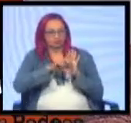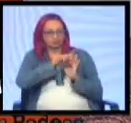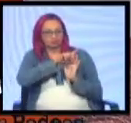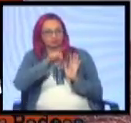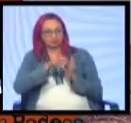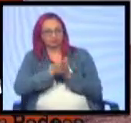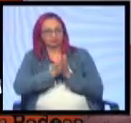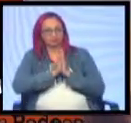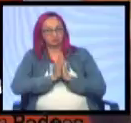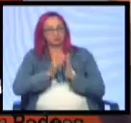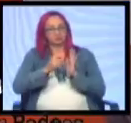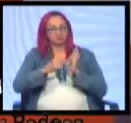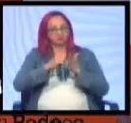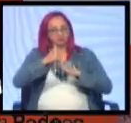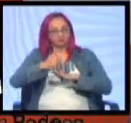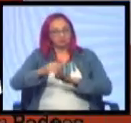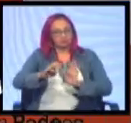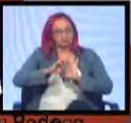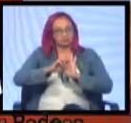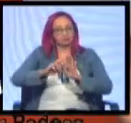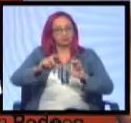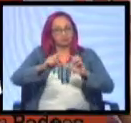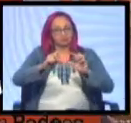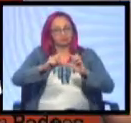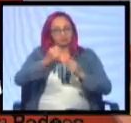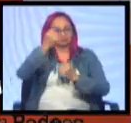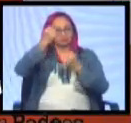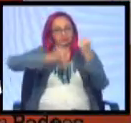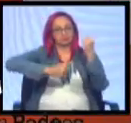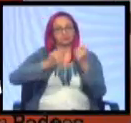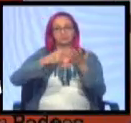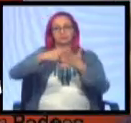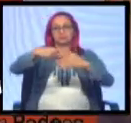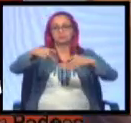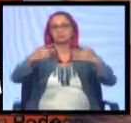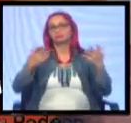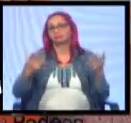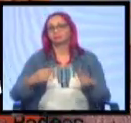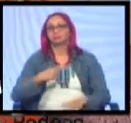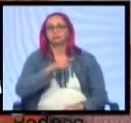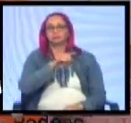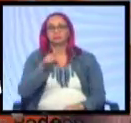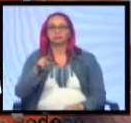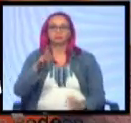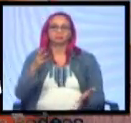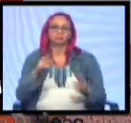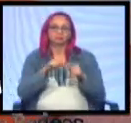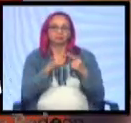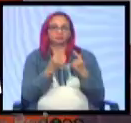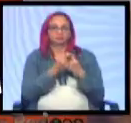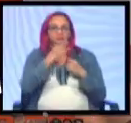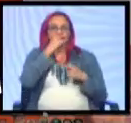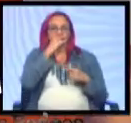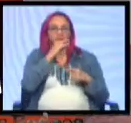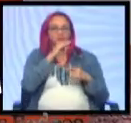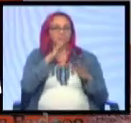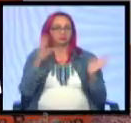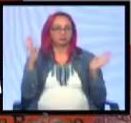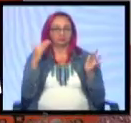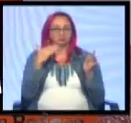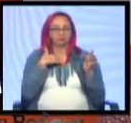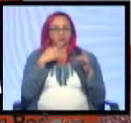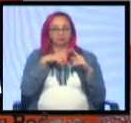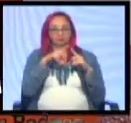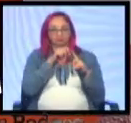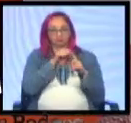esas solicitudes que se presentan. ¿Qué sé yo? Van a rifar un carro para beneficio de tal grupo de niños que tiene